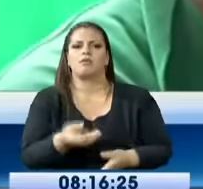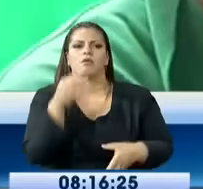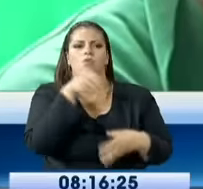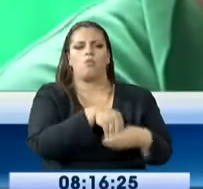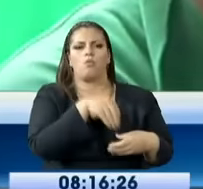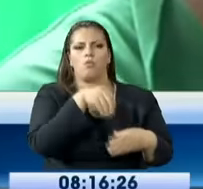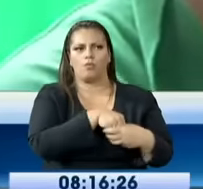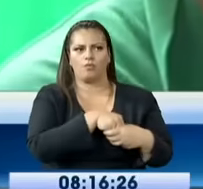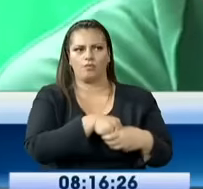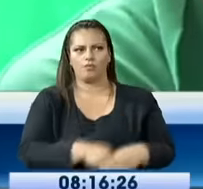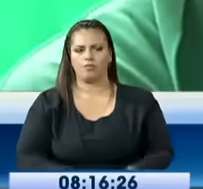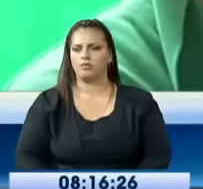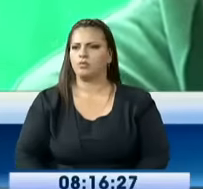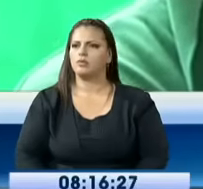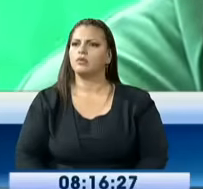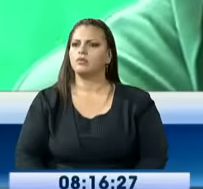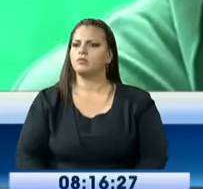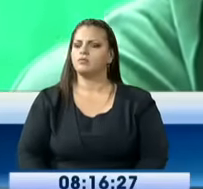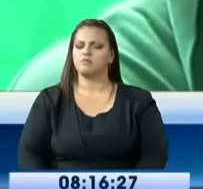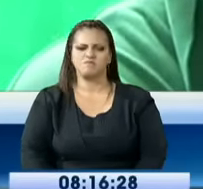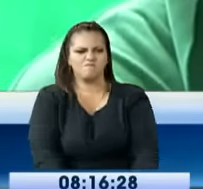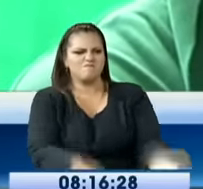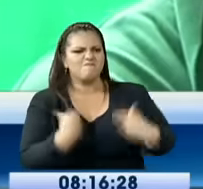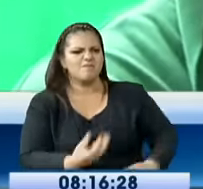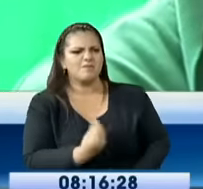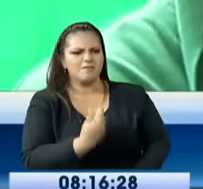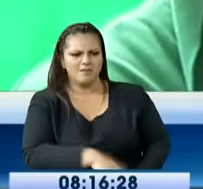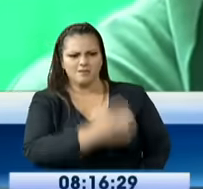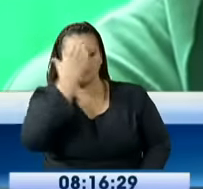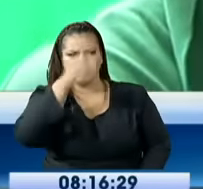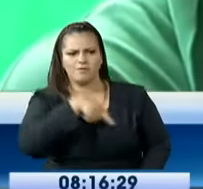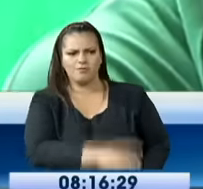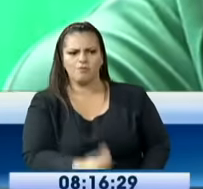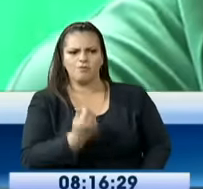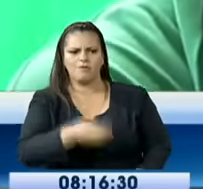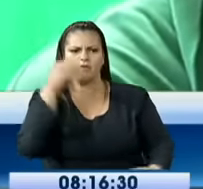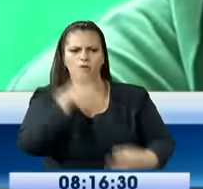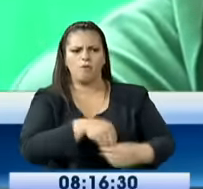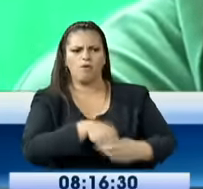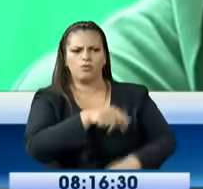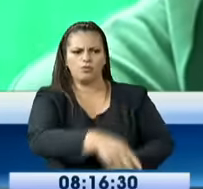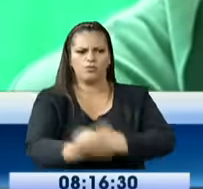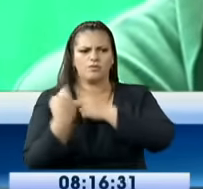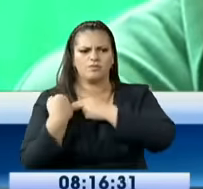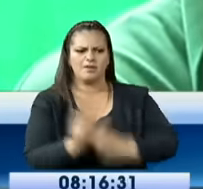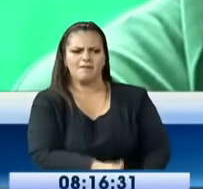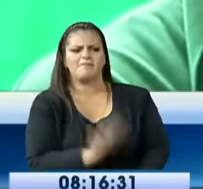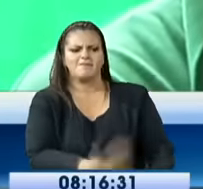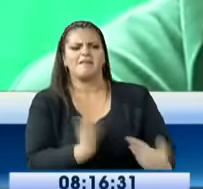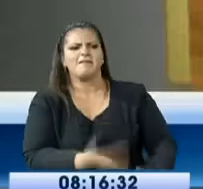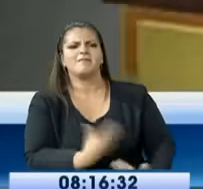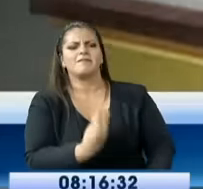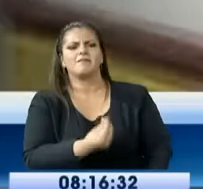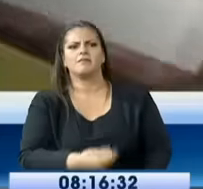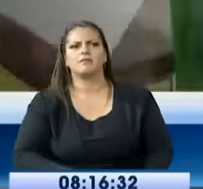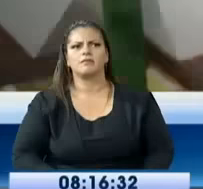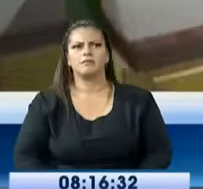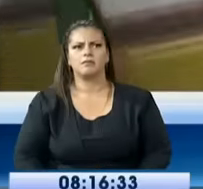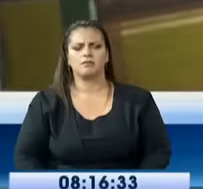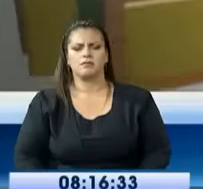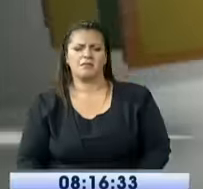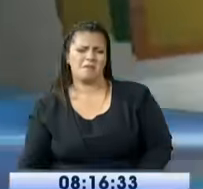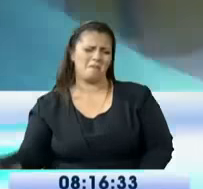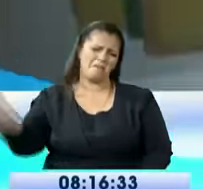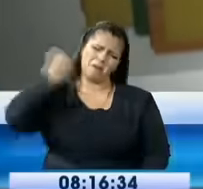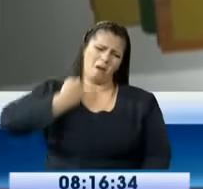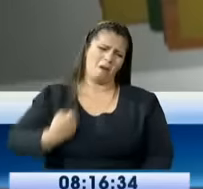Que cogiera, que me le diera la plata porque yo lo tenía guardada, bien guardada, y que se lo diera porque yo solamente sabía dónde estaba la plata. Y comenzó a golpearme,